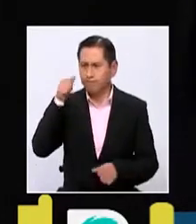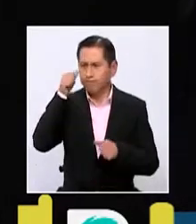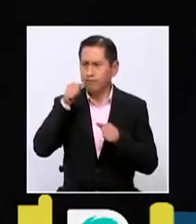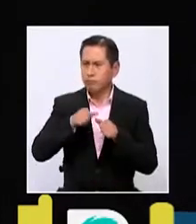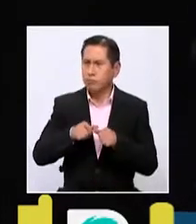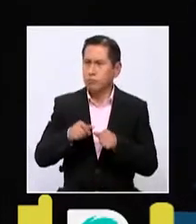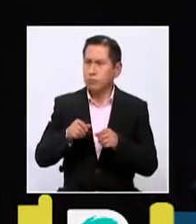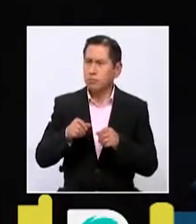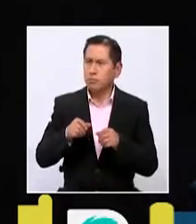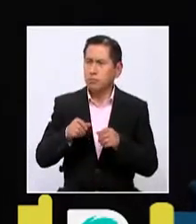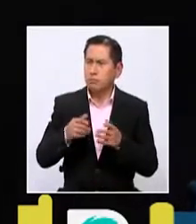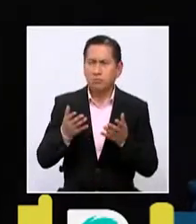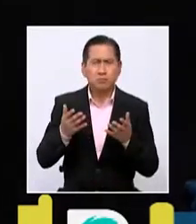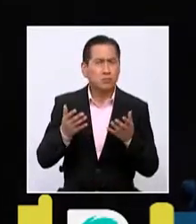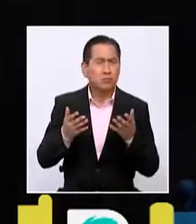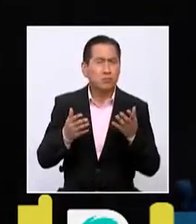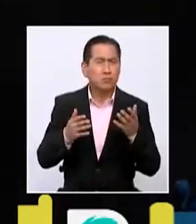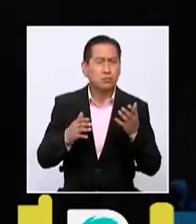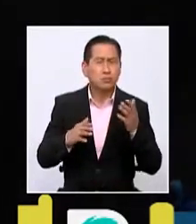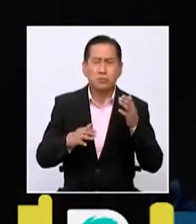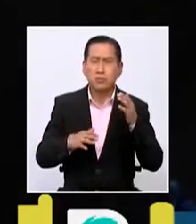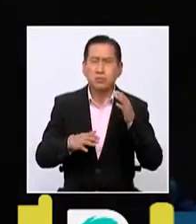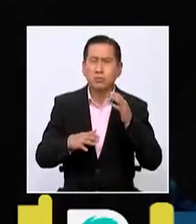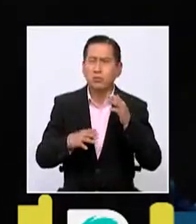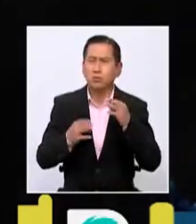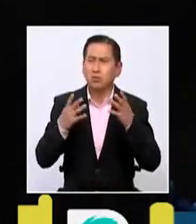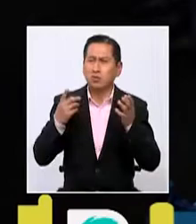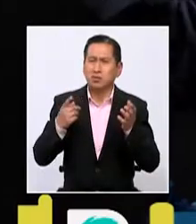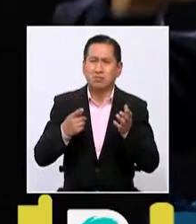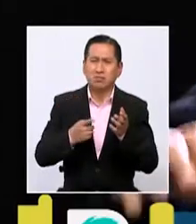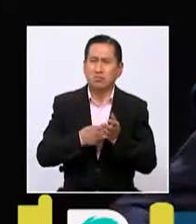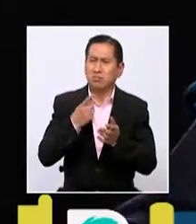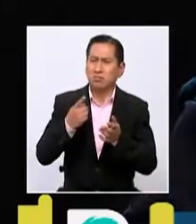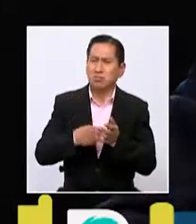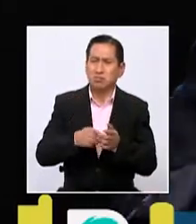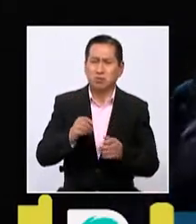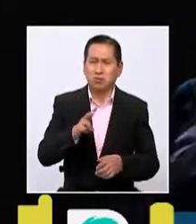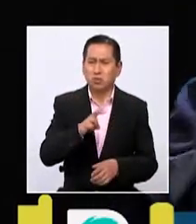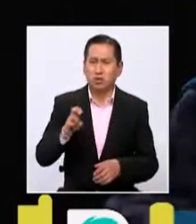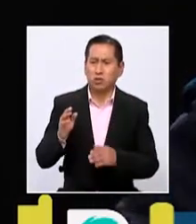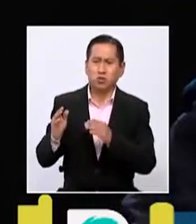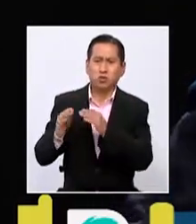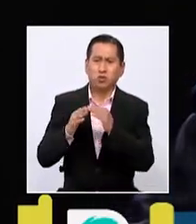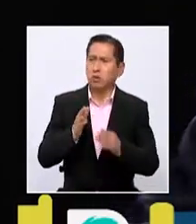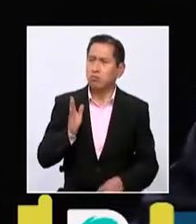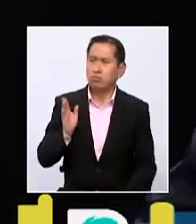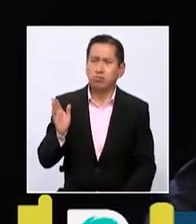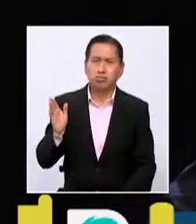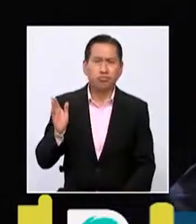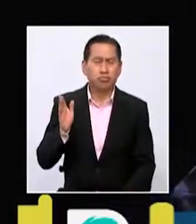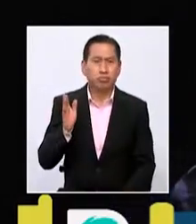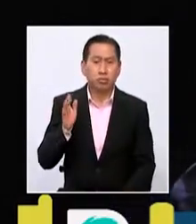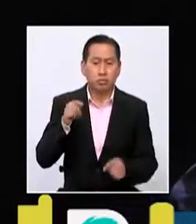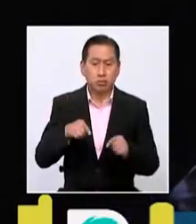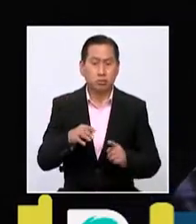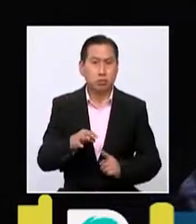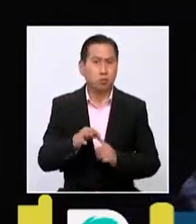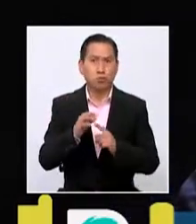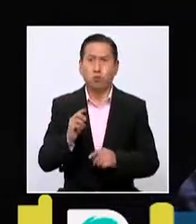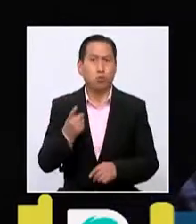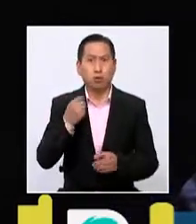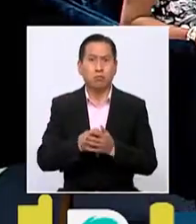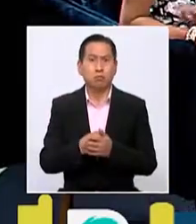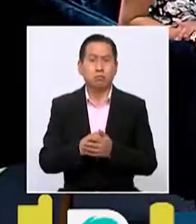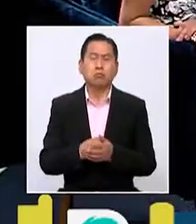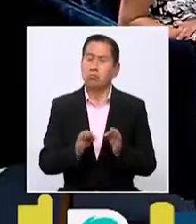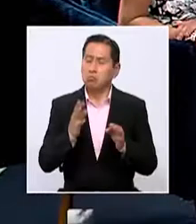más de las, no sé, ciento y tantas o 200 ciudades que he filmado, para mí este ha sido un caso único. Qué lindo